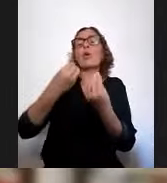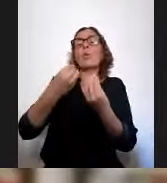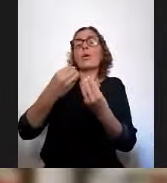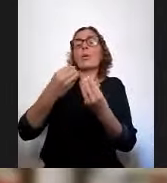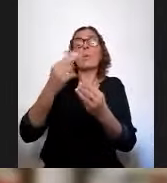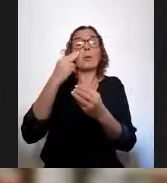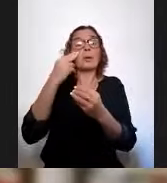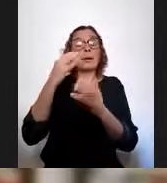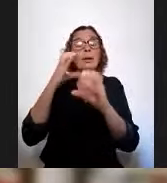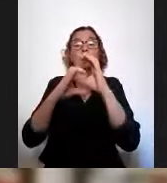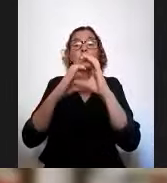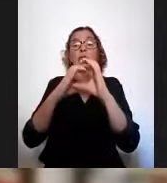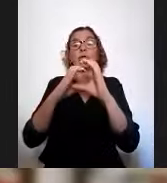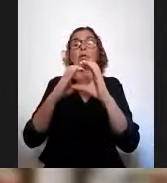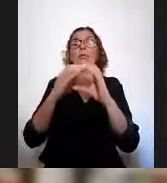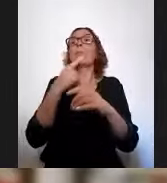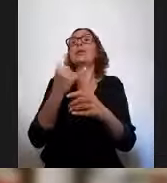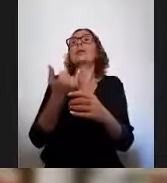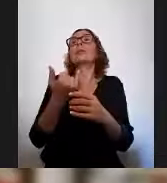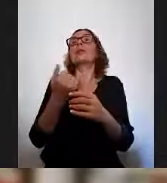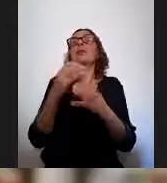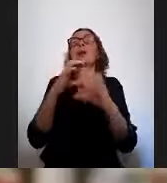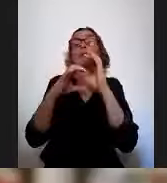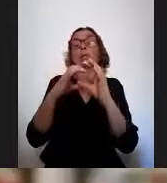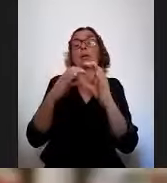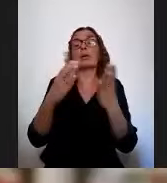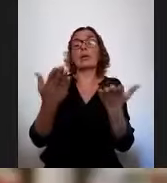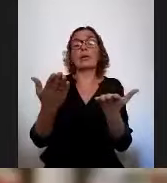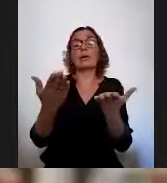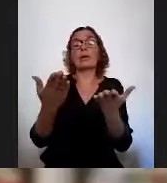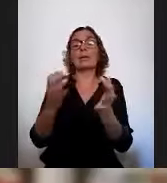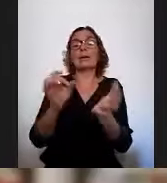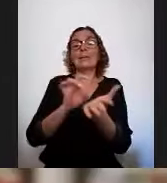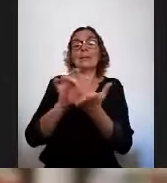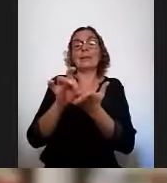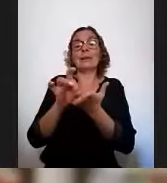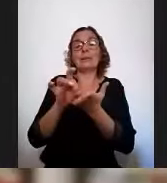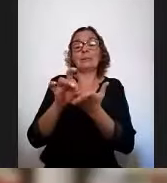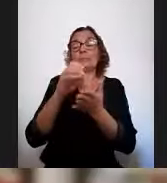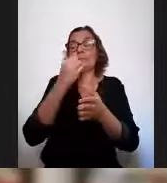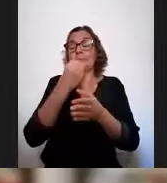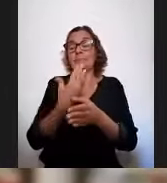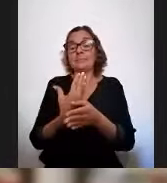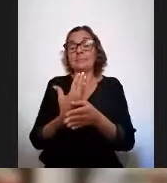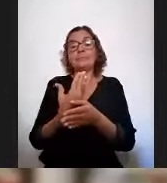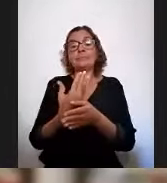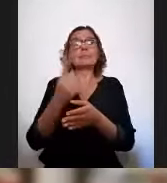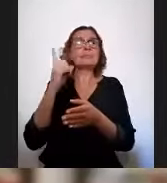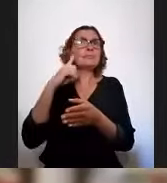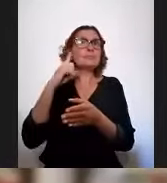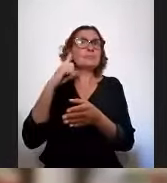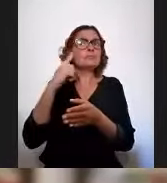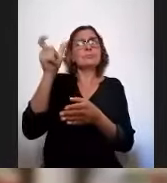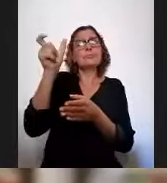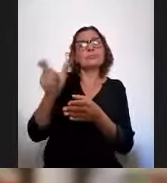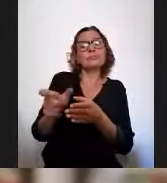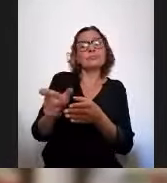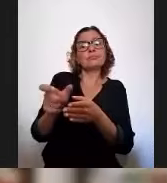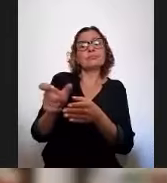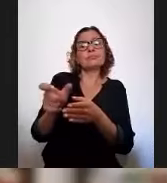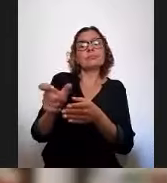o tener una comunicación de mi producto, de mi servicio deficiente, no escuchar al cliente y mal